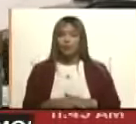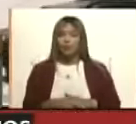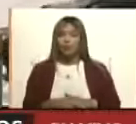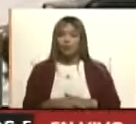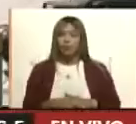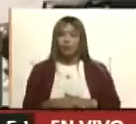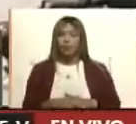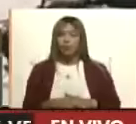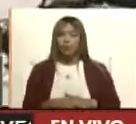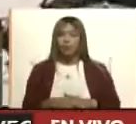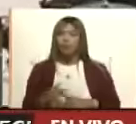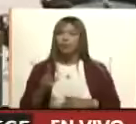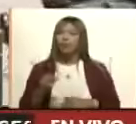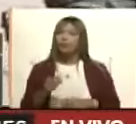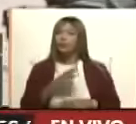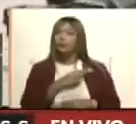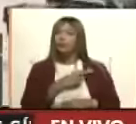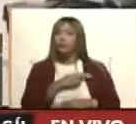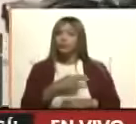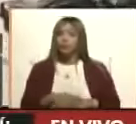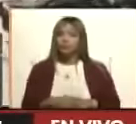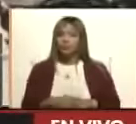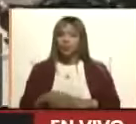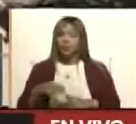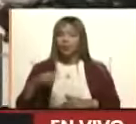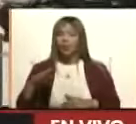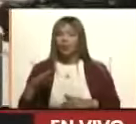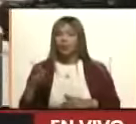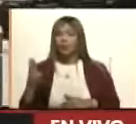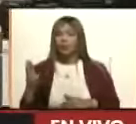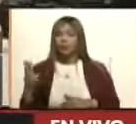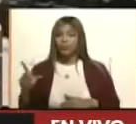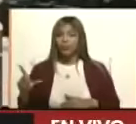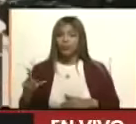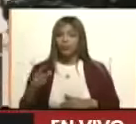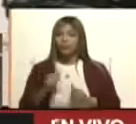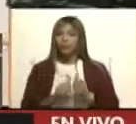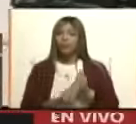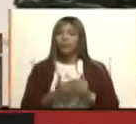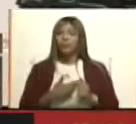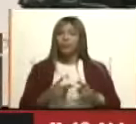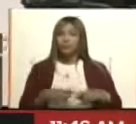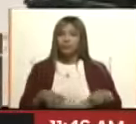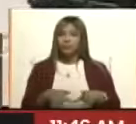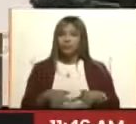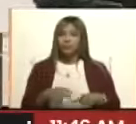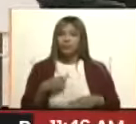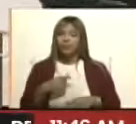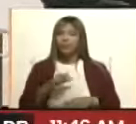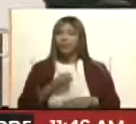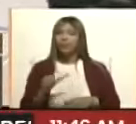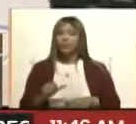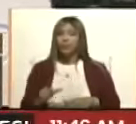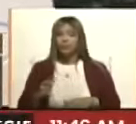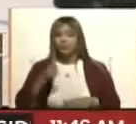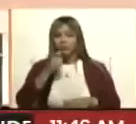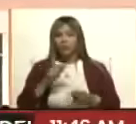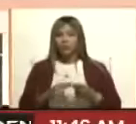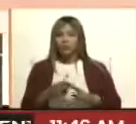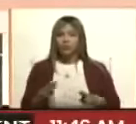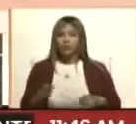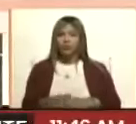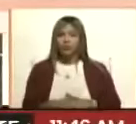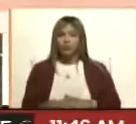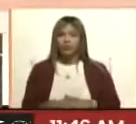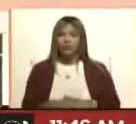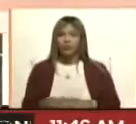Ciudadano general en jefe Vladimir Padrino López, vicepresidente sectorial de Soberanía, Seguridad y Paz